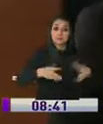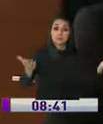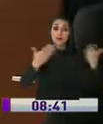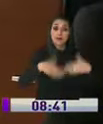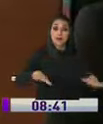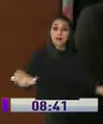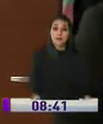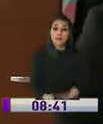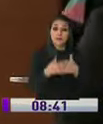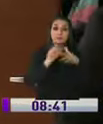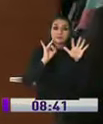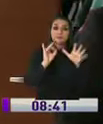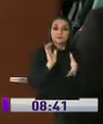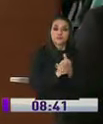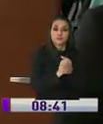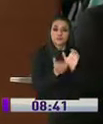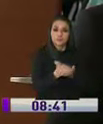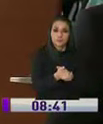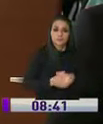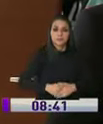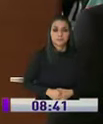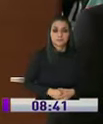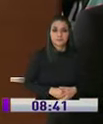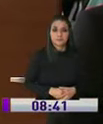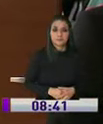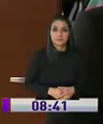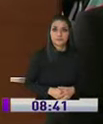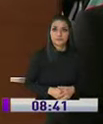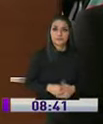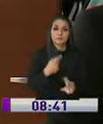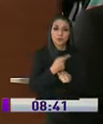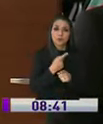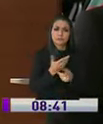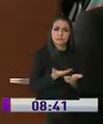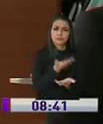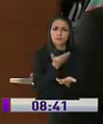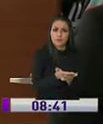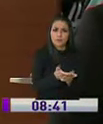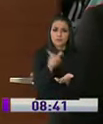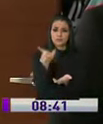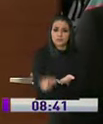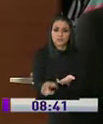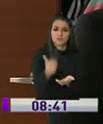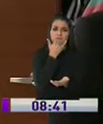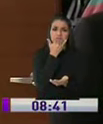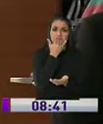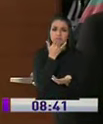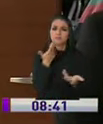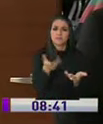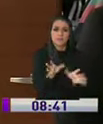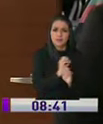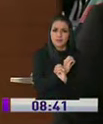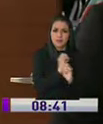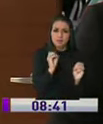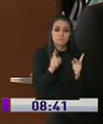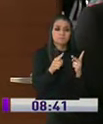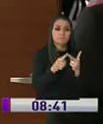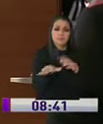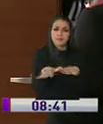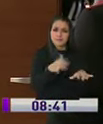el 7 de noviembre, en el cual igualmente nosotros fundamentaremos que mi defendido no ha cometido ningún ilícito, no ha cometido